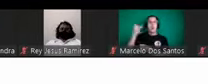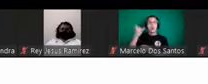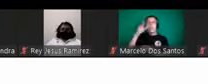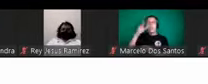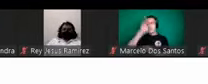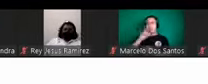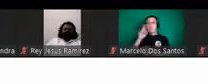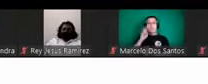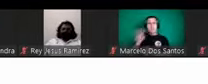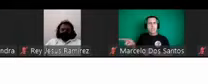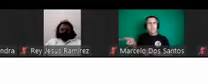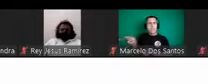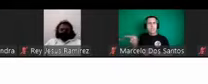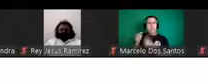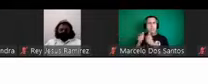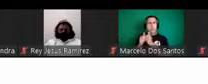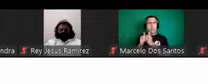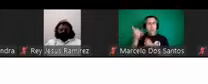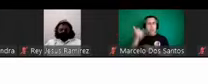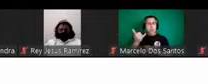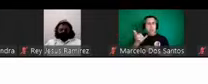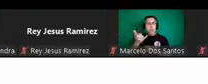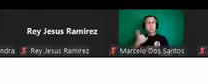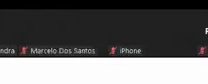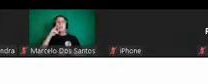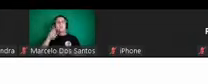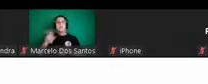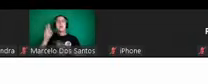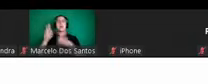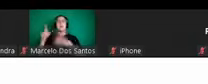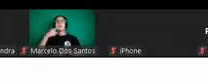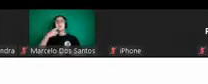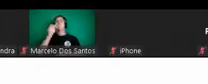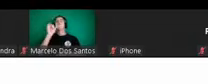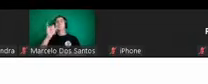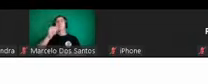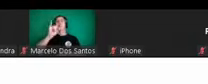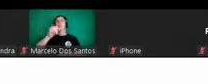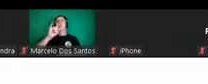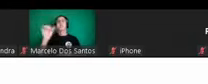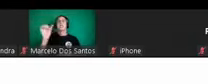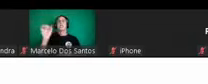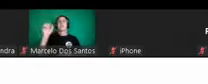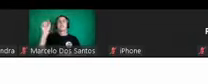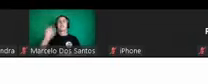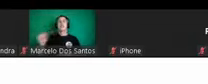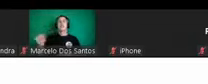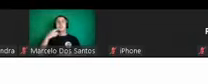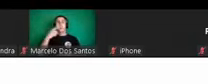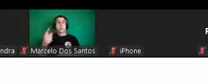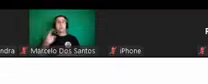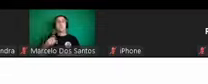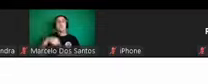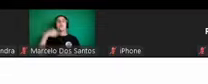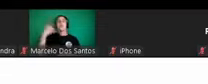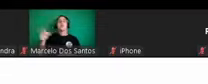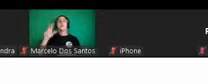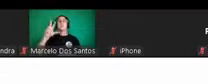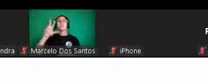del 60% nos mencionaron que sí, el 30% no. Y en otra pregunta importante